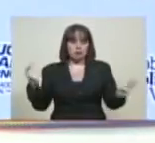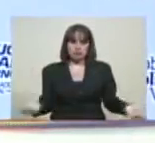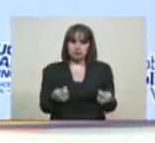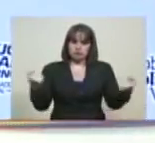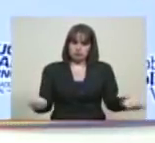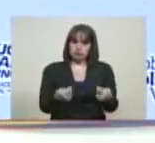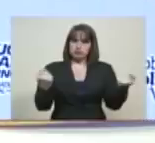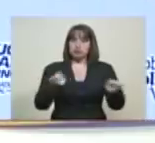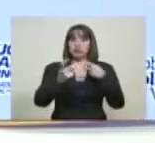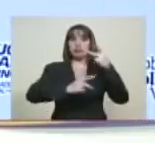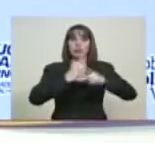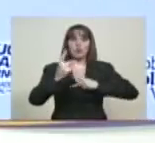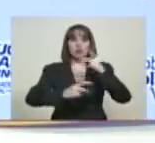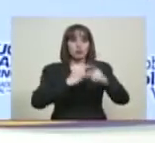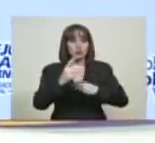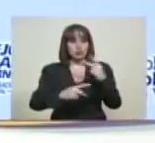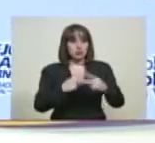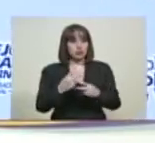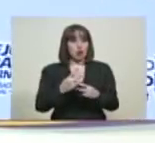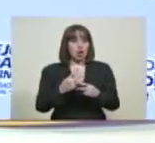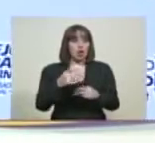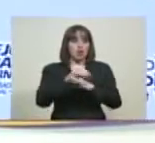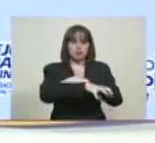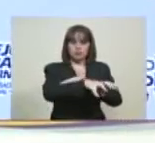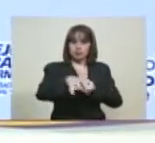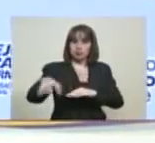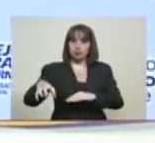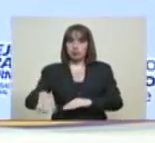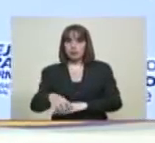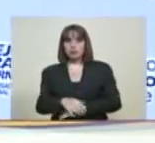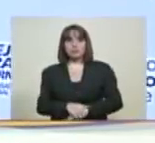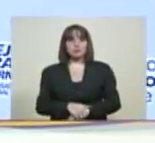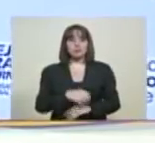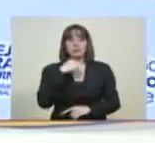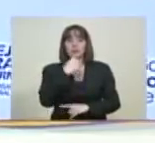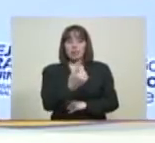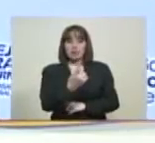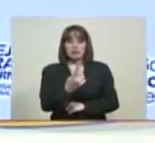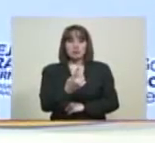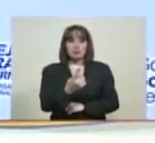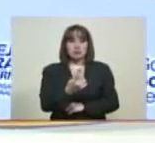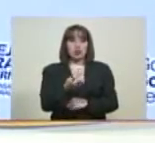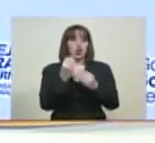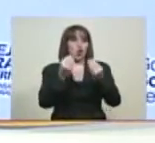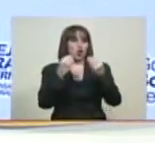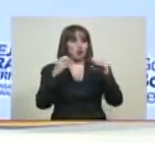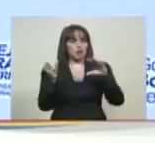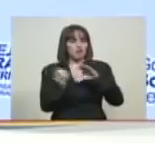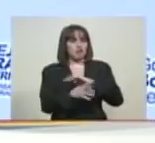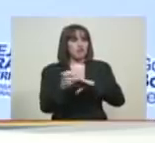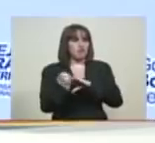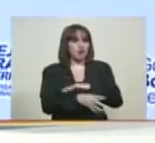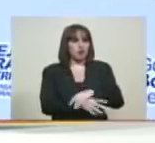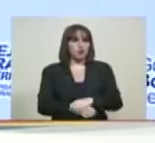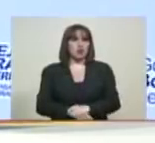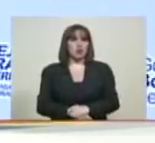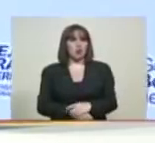la producción desde lo territorial así lo hemos definido como un fondo de